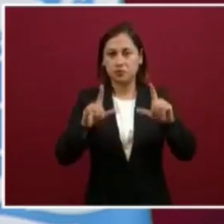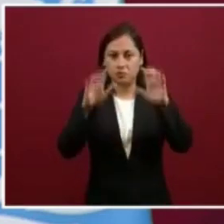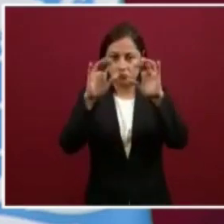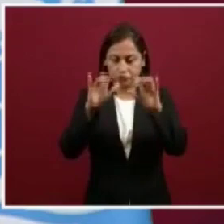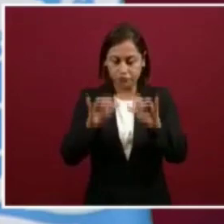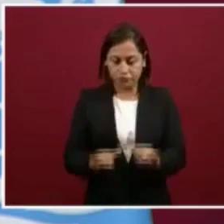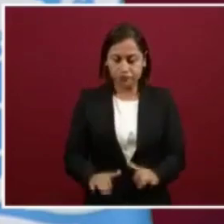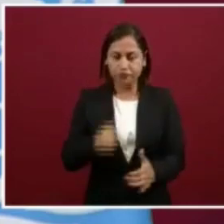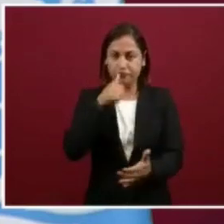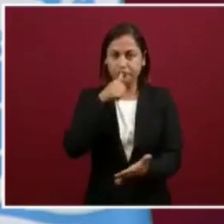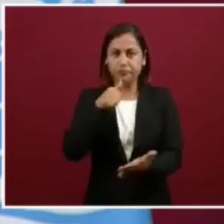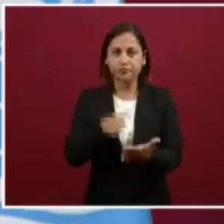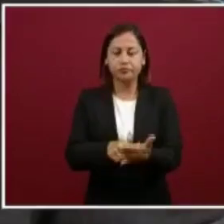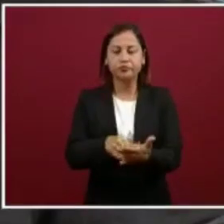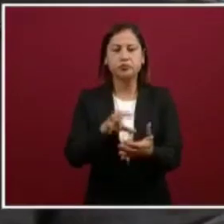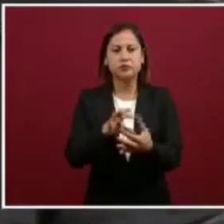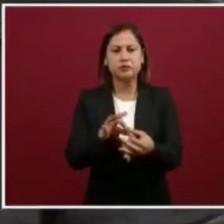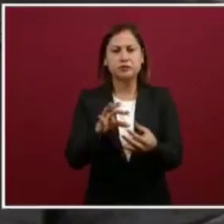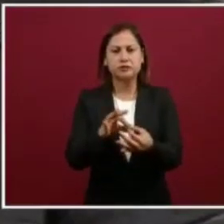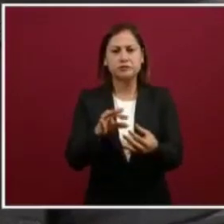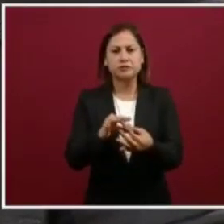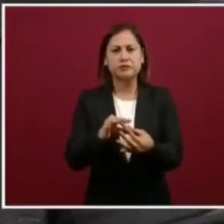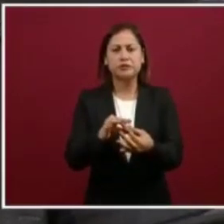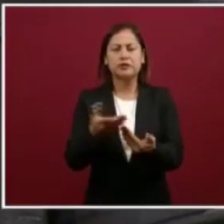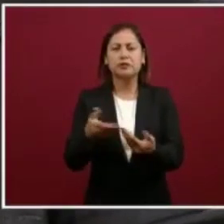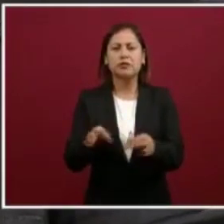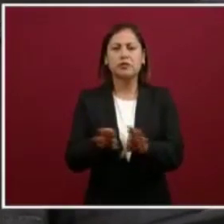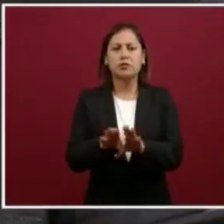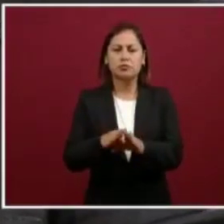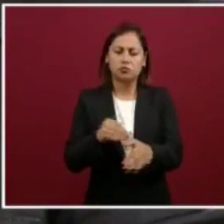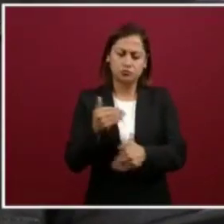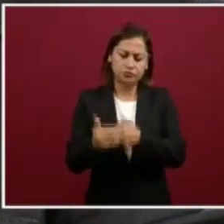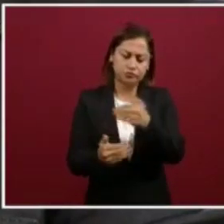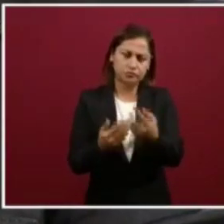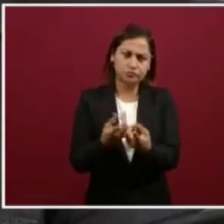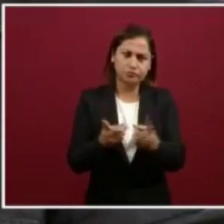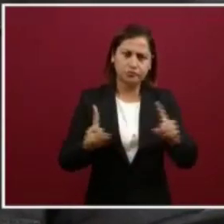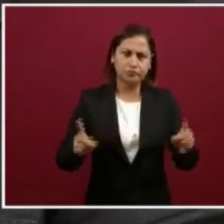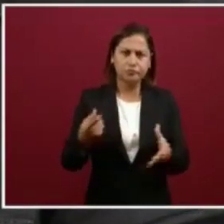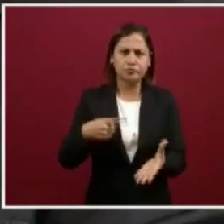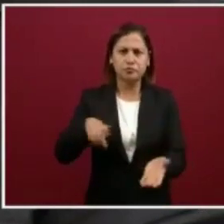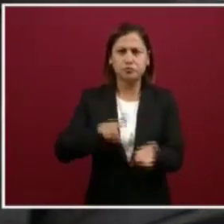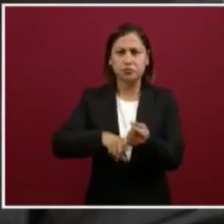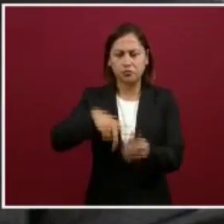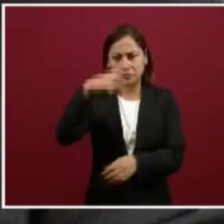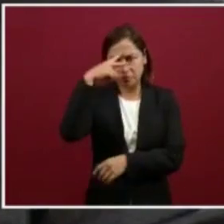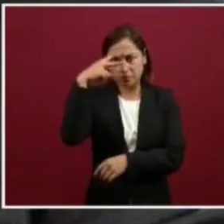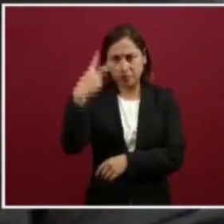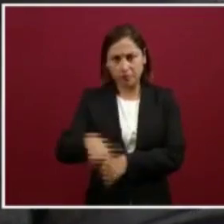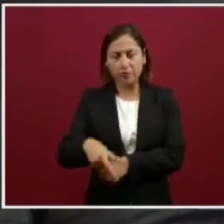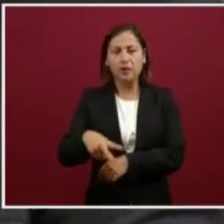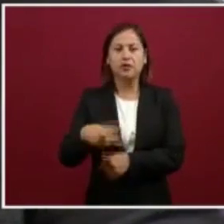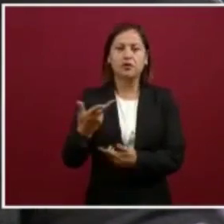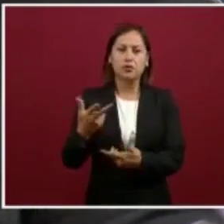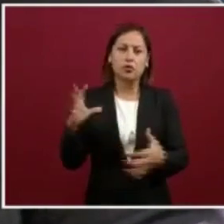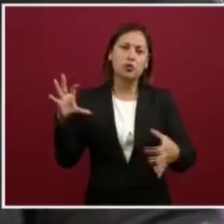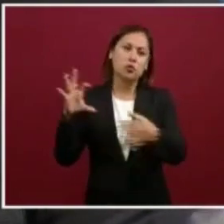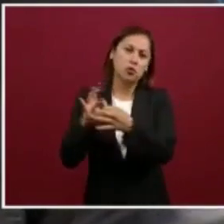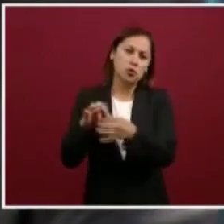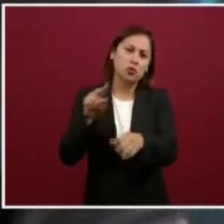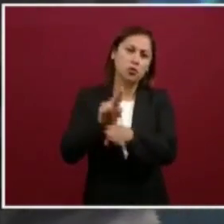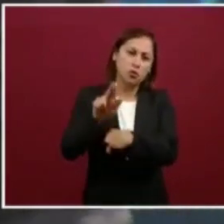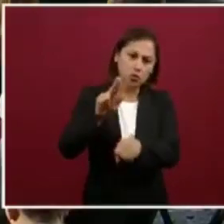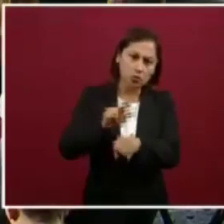que establece la estrategia de desarrollo para Sur de México, para Honduras, El